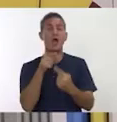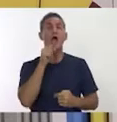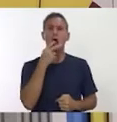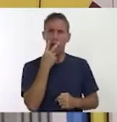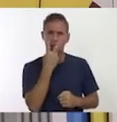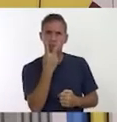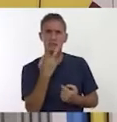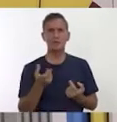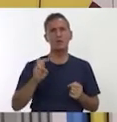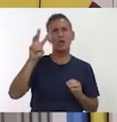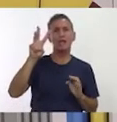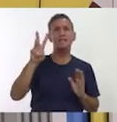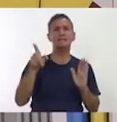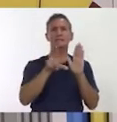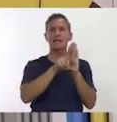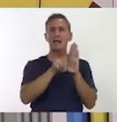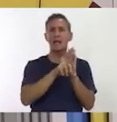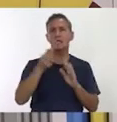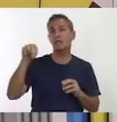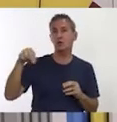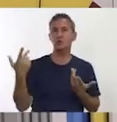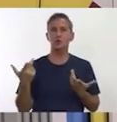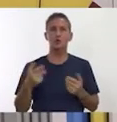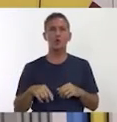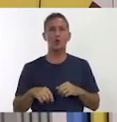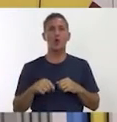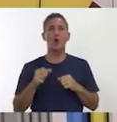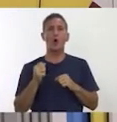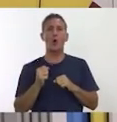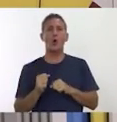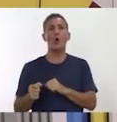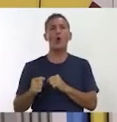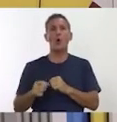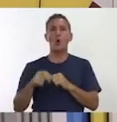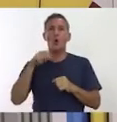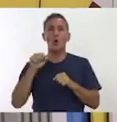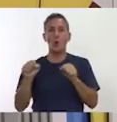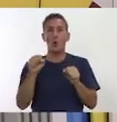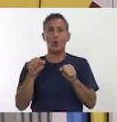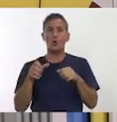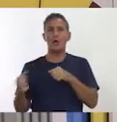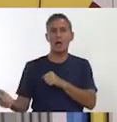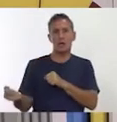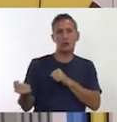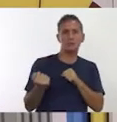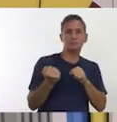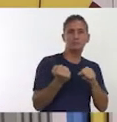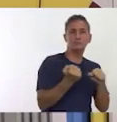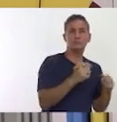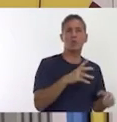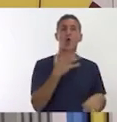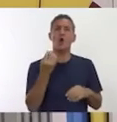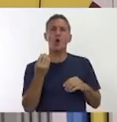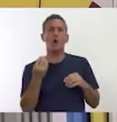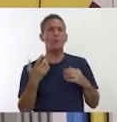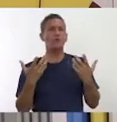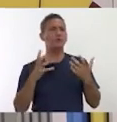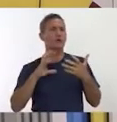hacen? Ahí se pone de manifiesto la tercera ley de Newton. O cuando se habla un trineo, un